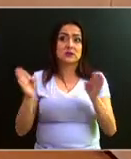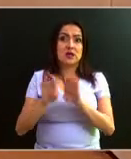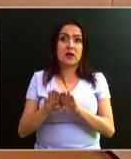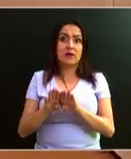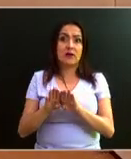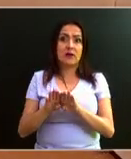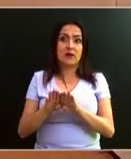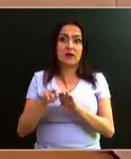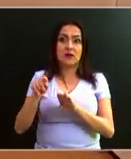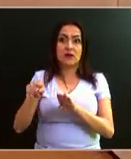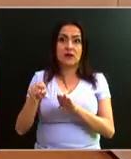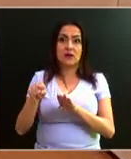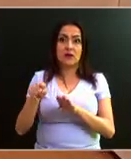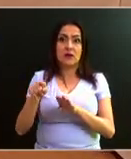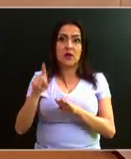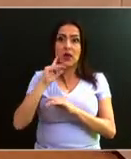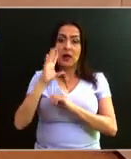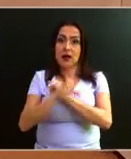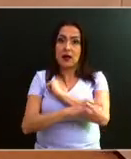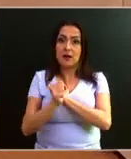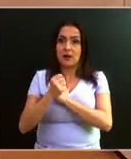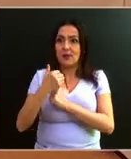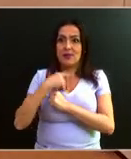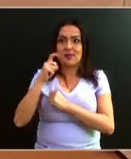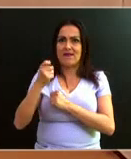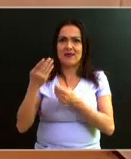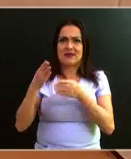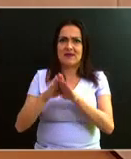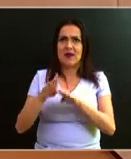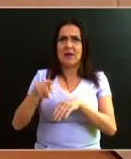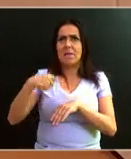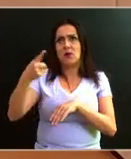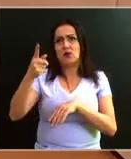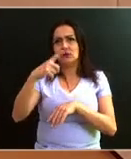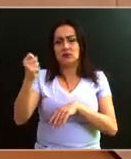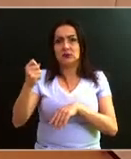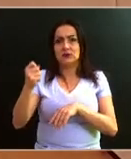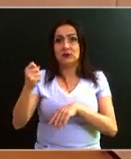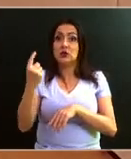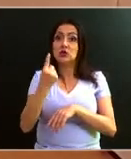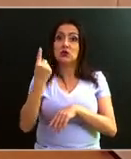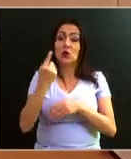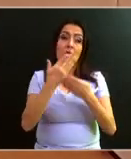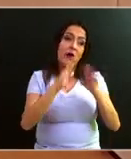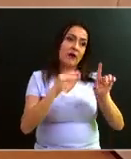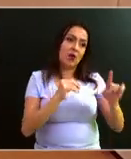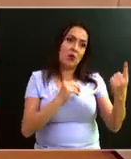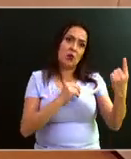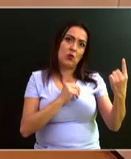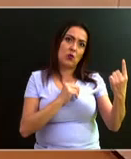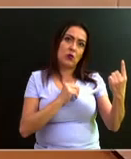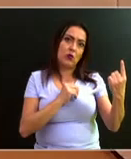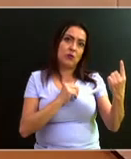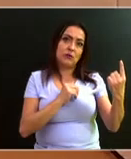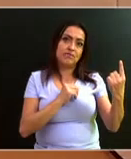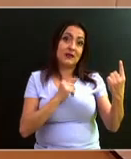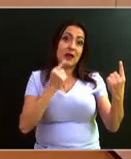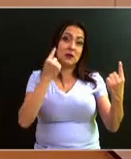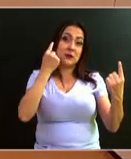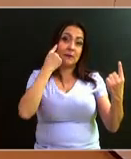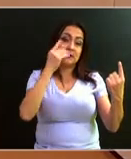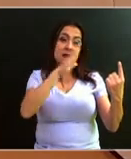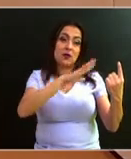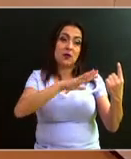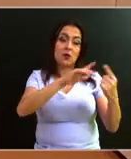del relleno como es el de La Carpio, que tiene que cerrarse dentro de pocos meses, y que solo se abra un relleno sanitario, que lo están pensando en la